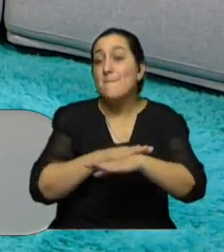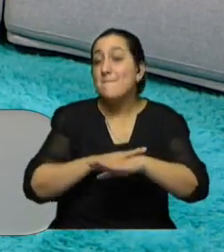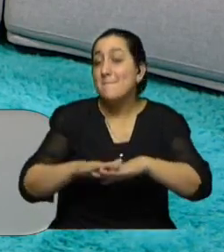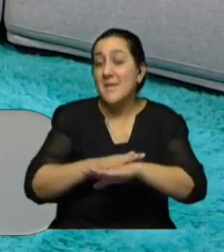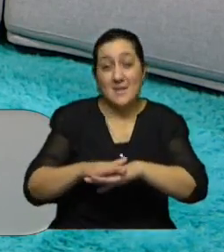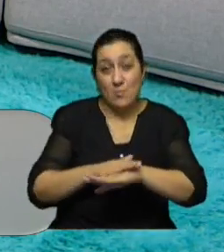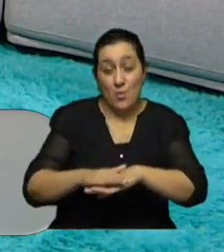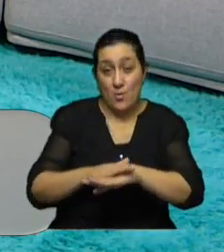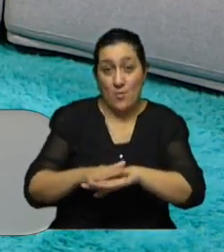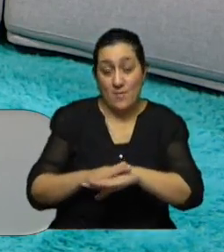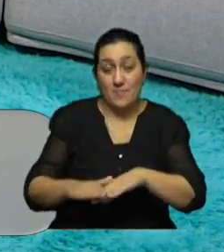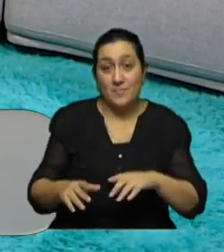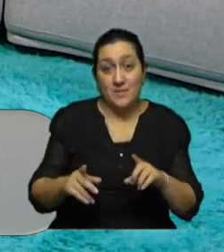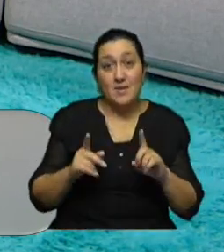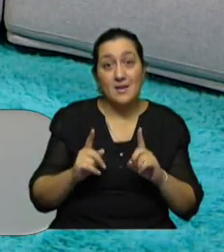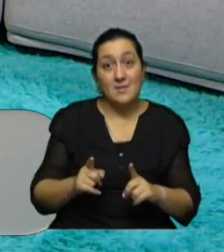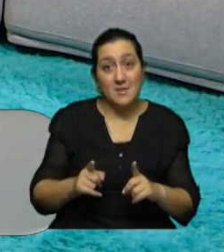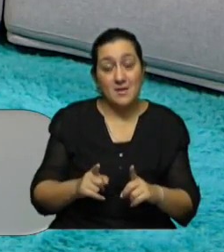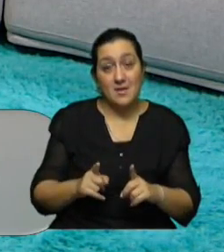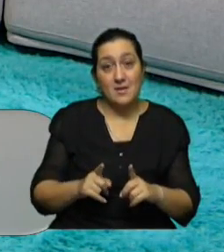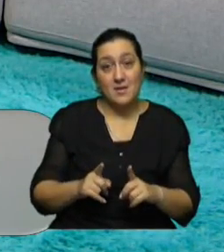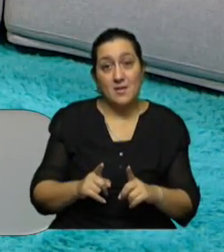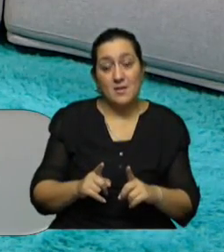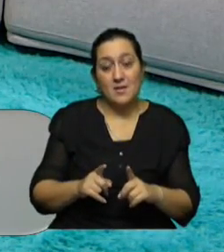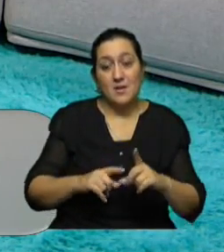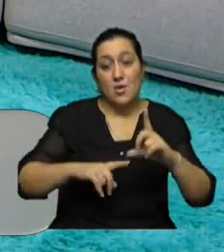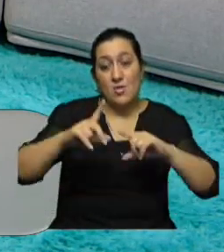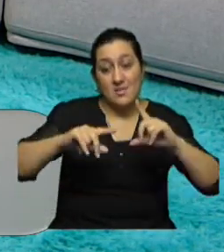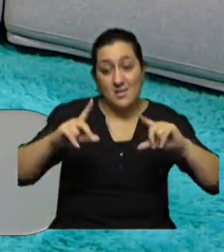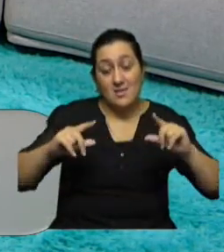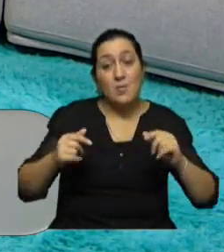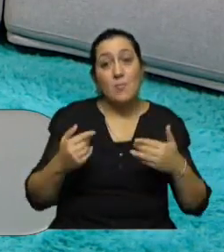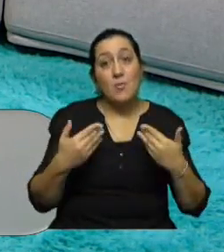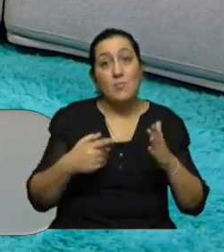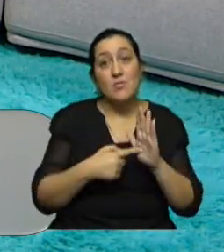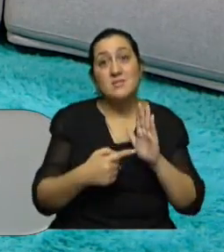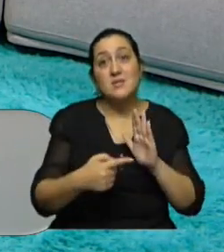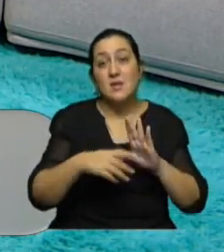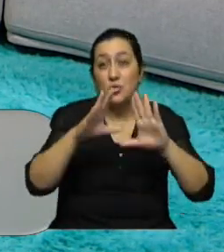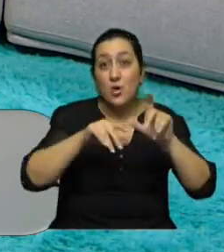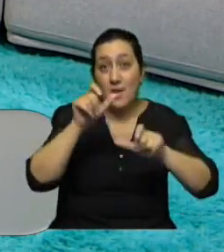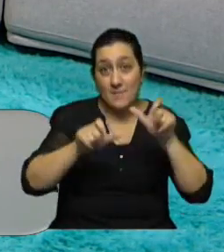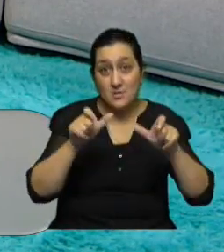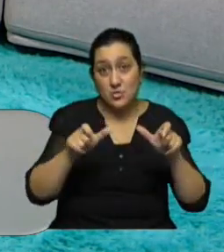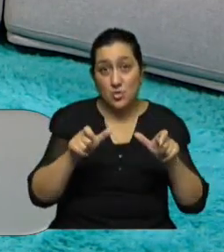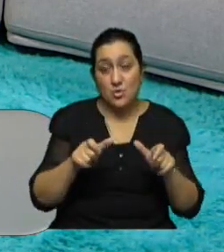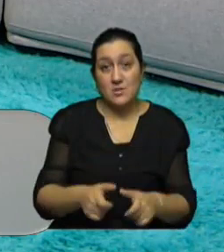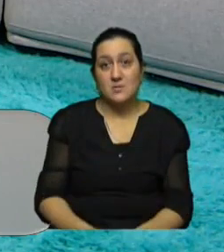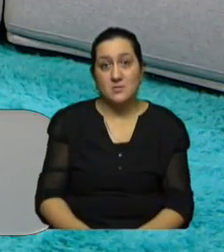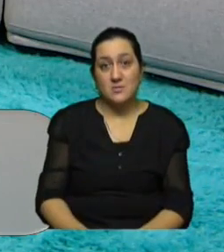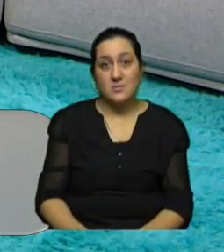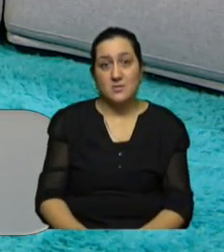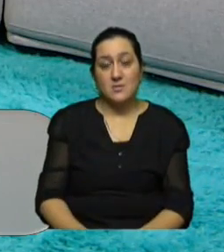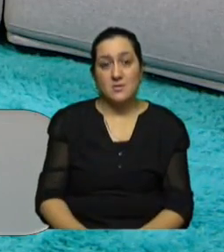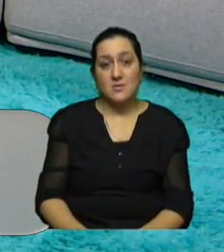aproximado y que también no necesariamente, estadísticamente podemos decir que todas las personas que están por encima de